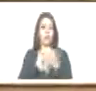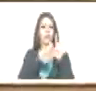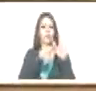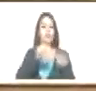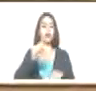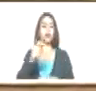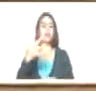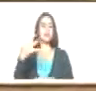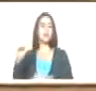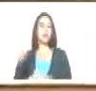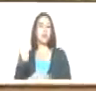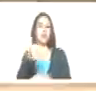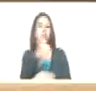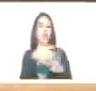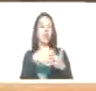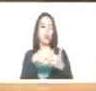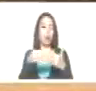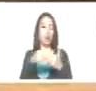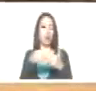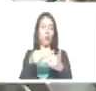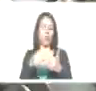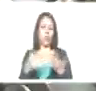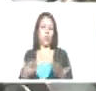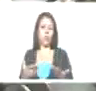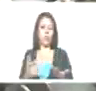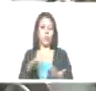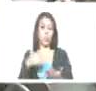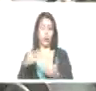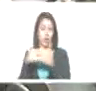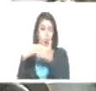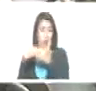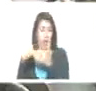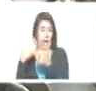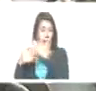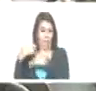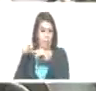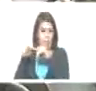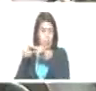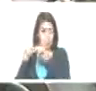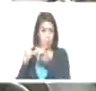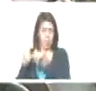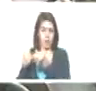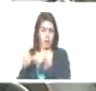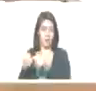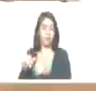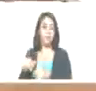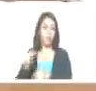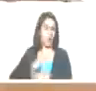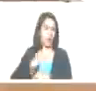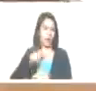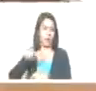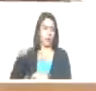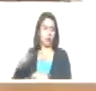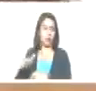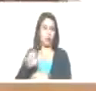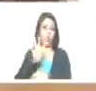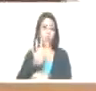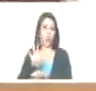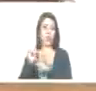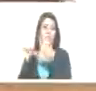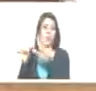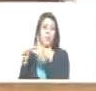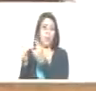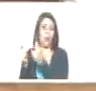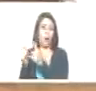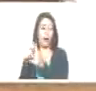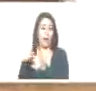bolívares por dólar, cuando ya el dólar para el hijo de la calle o la hija de la calle ya estaba en 46 bolívares por dólar